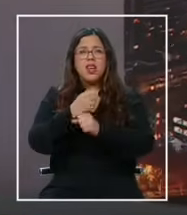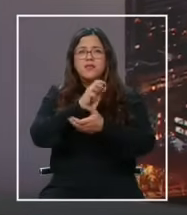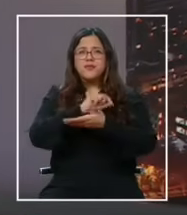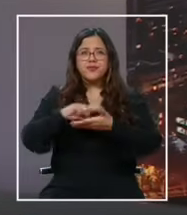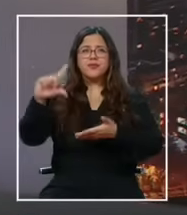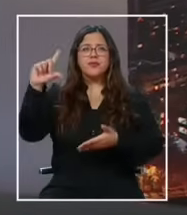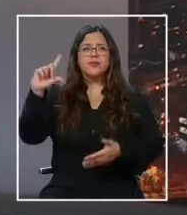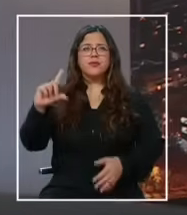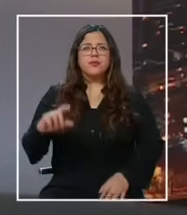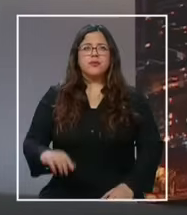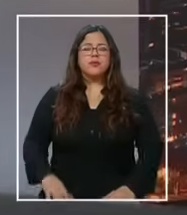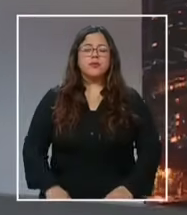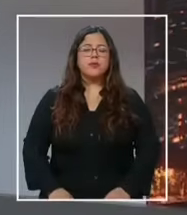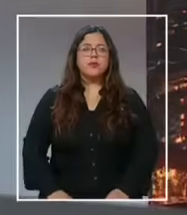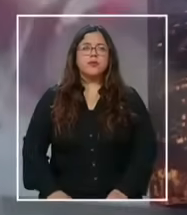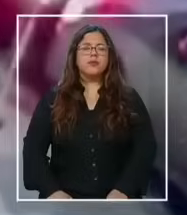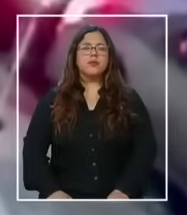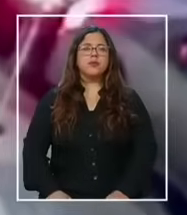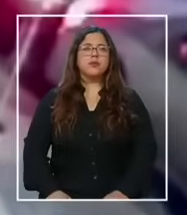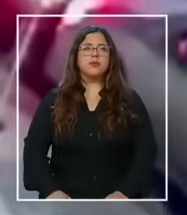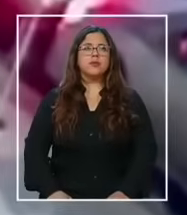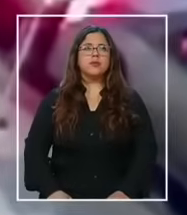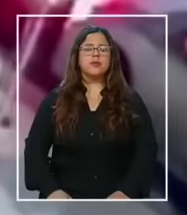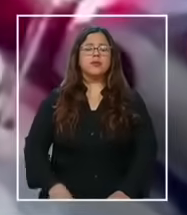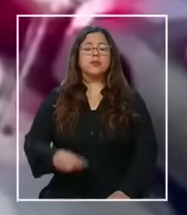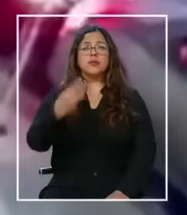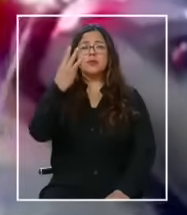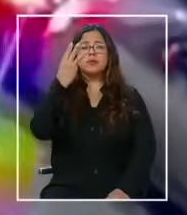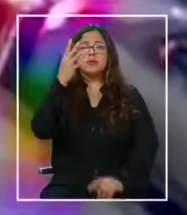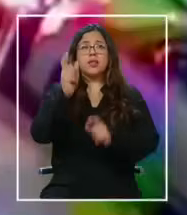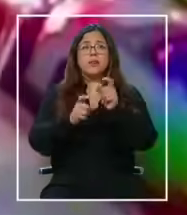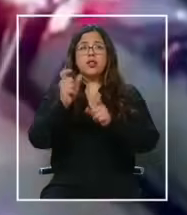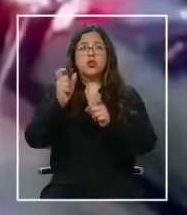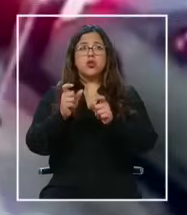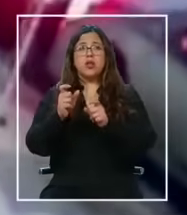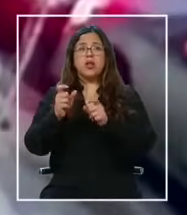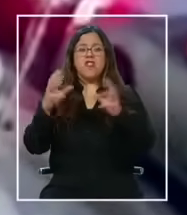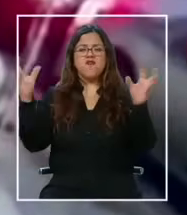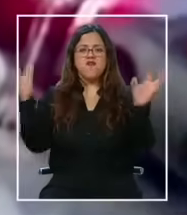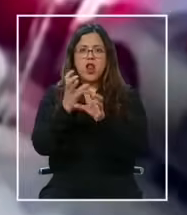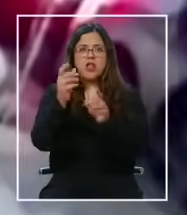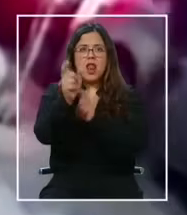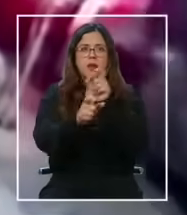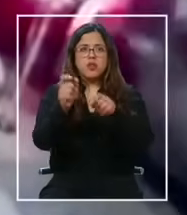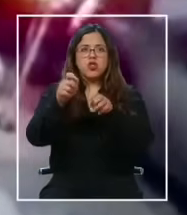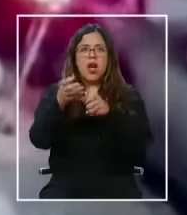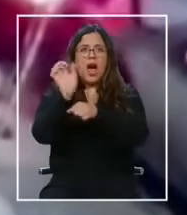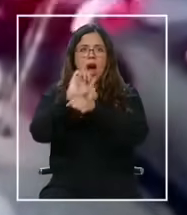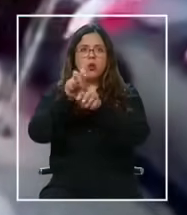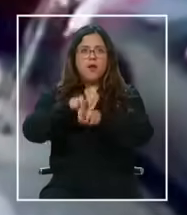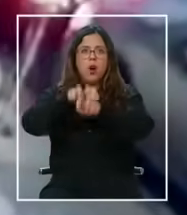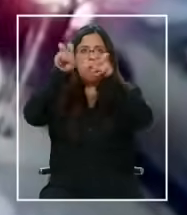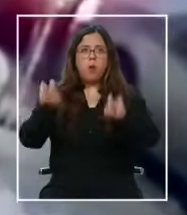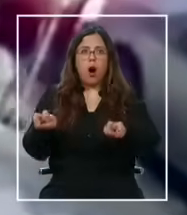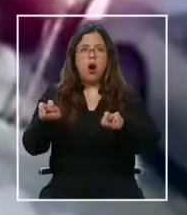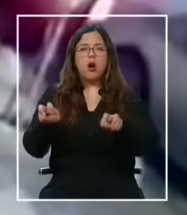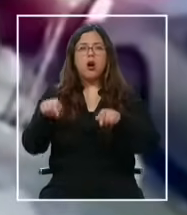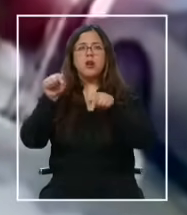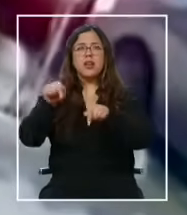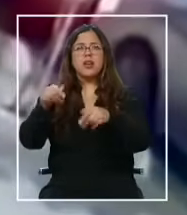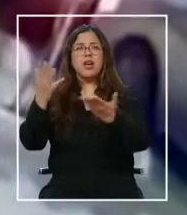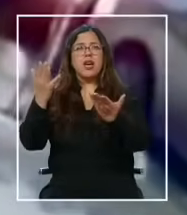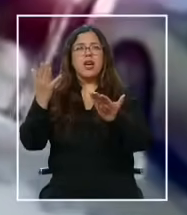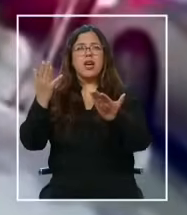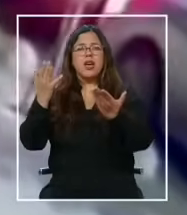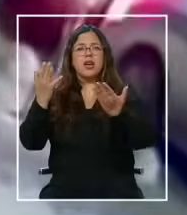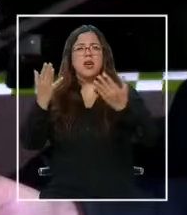ido al alza tien tres sujetos que hacen descender en forma más violenta acá los pasajeros y efectuaron un disparo